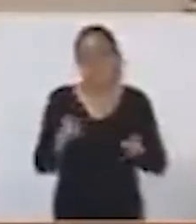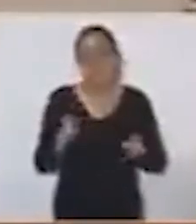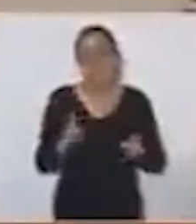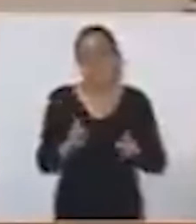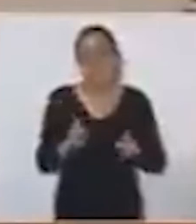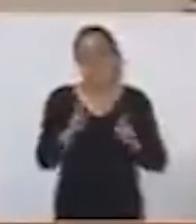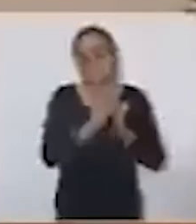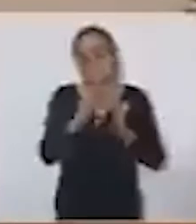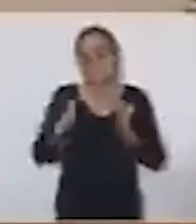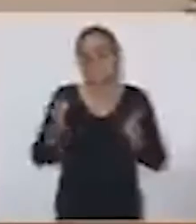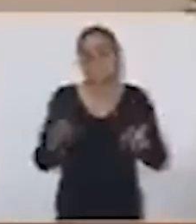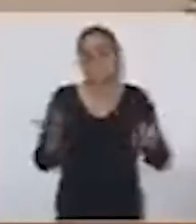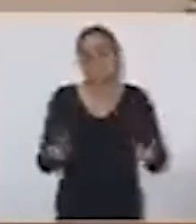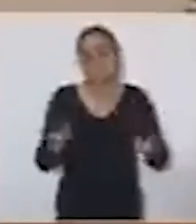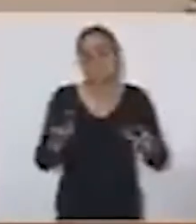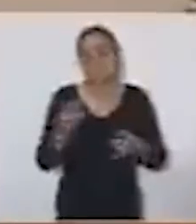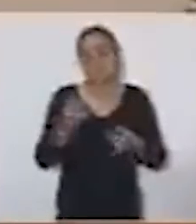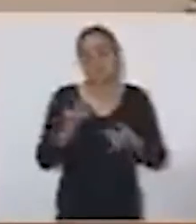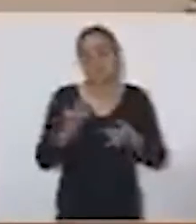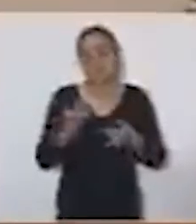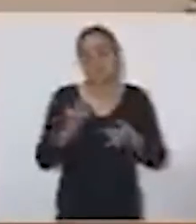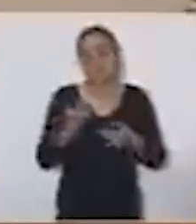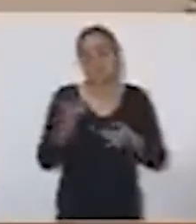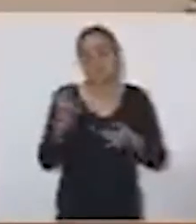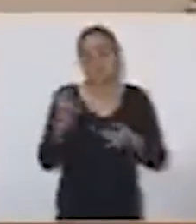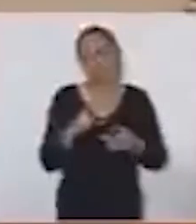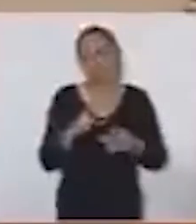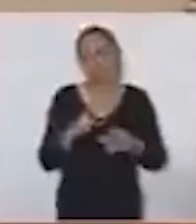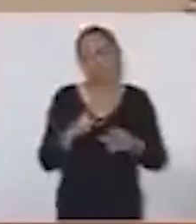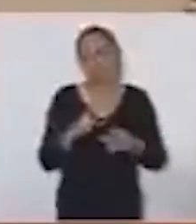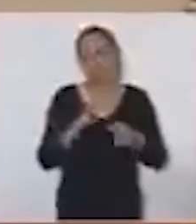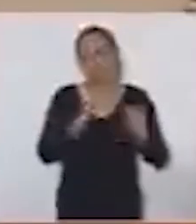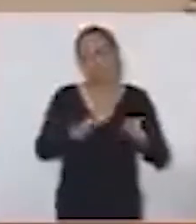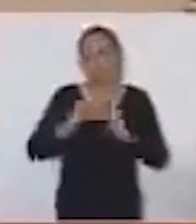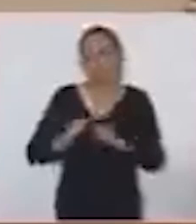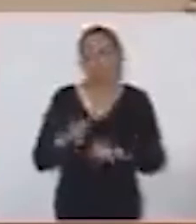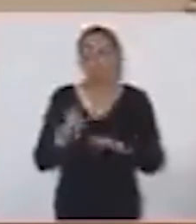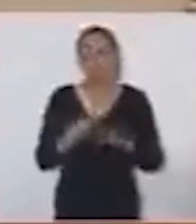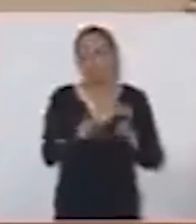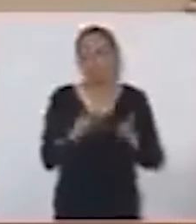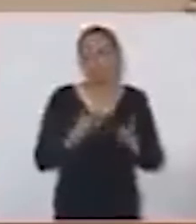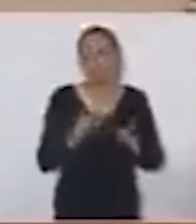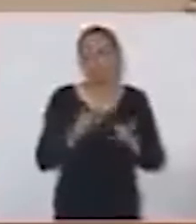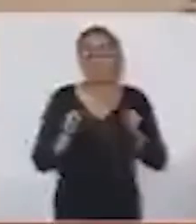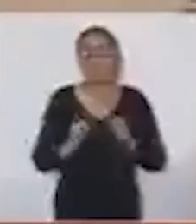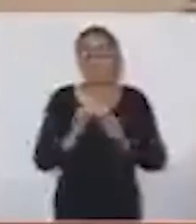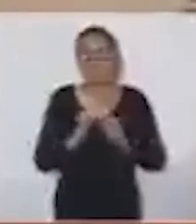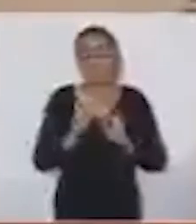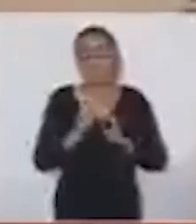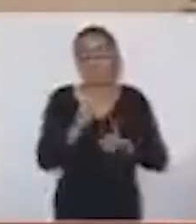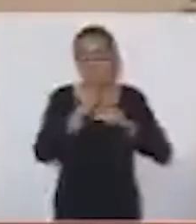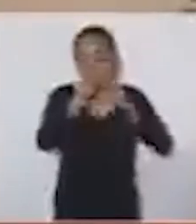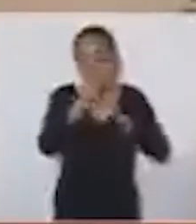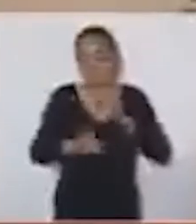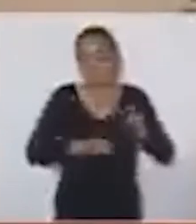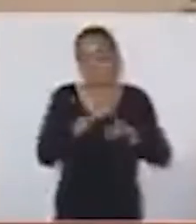aclaraciones de acuerdo los municipios tendrán su periodo de aclaraciones Y claro